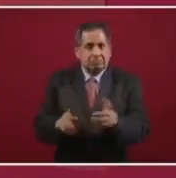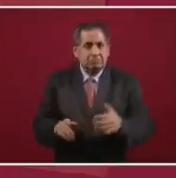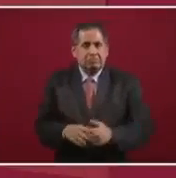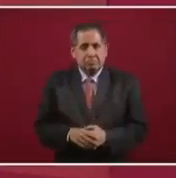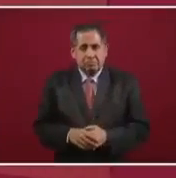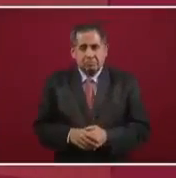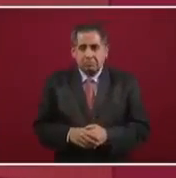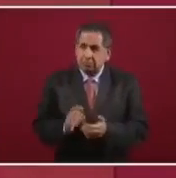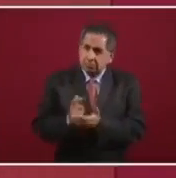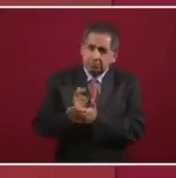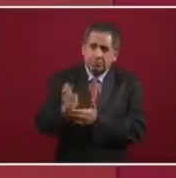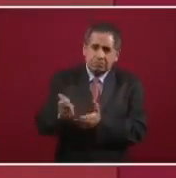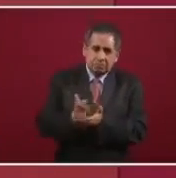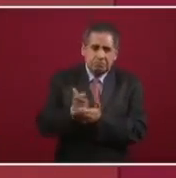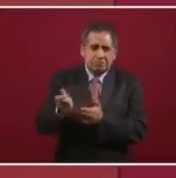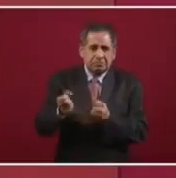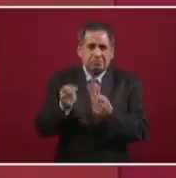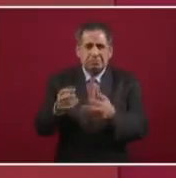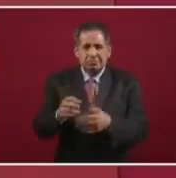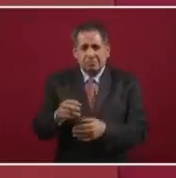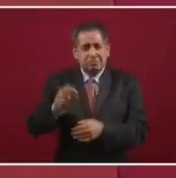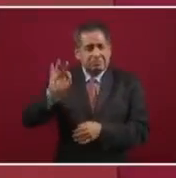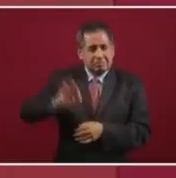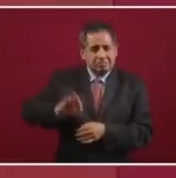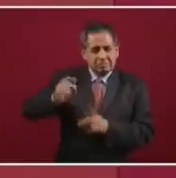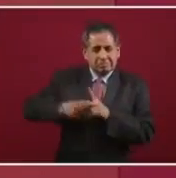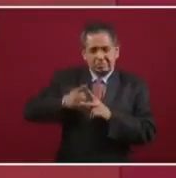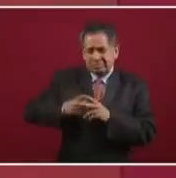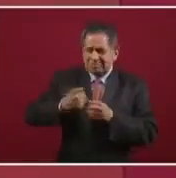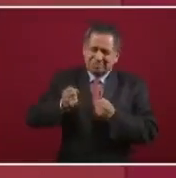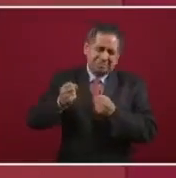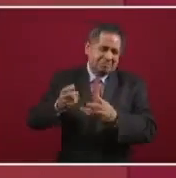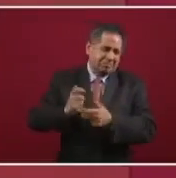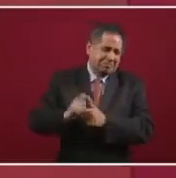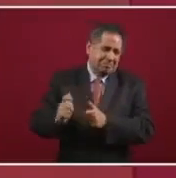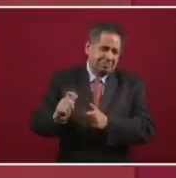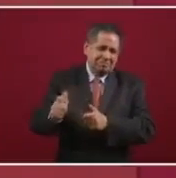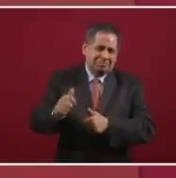y ya se pagaron de intereses